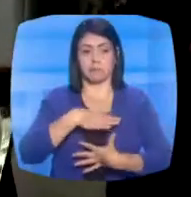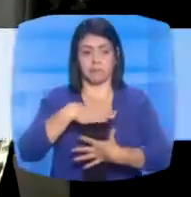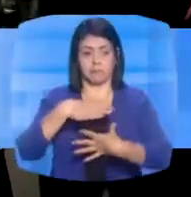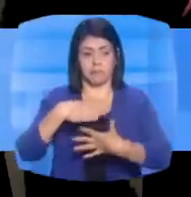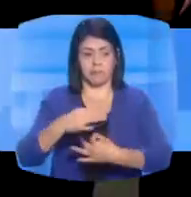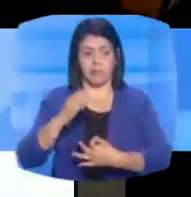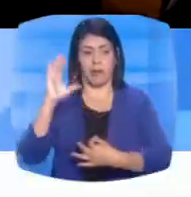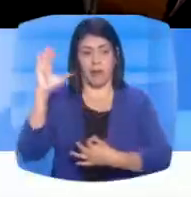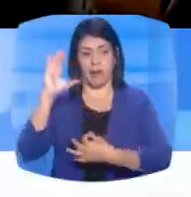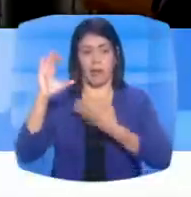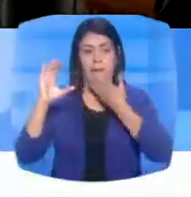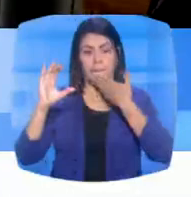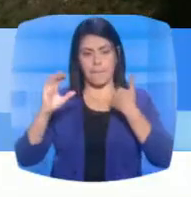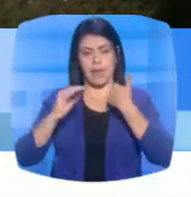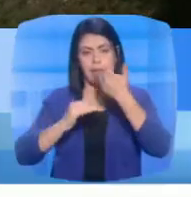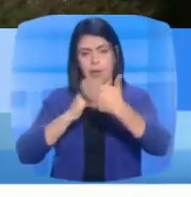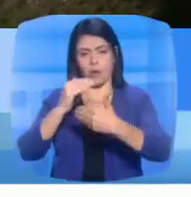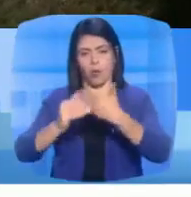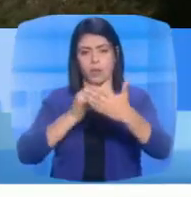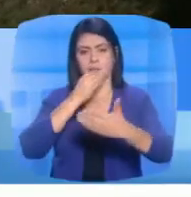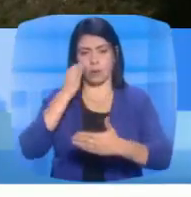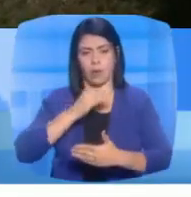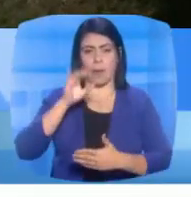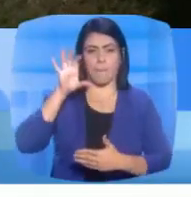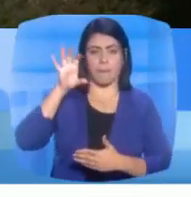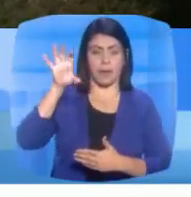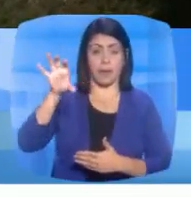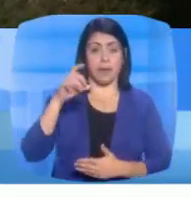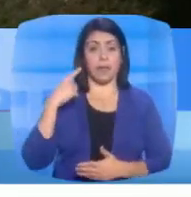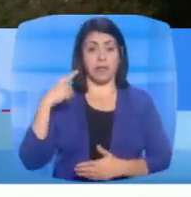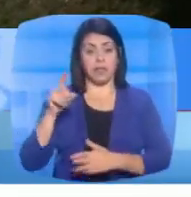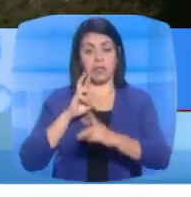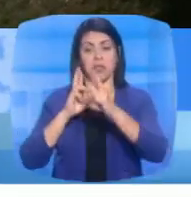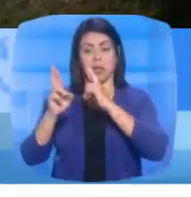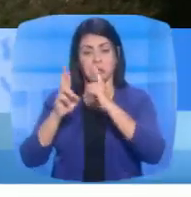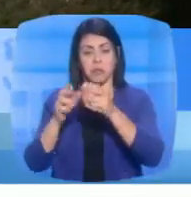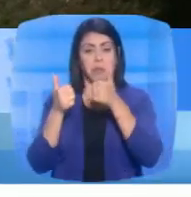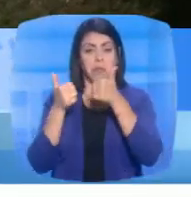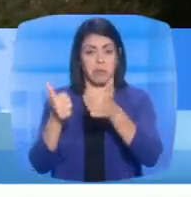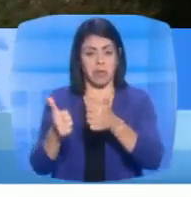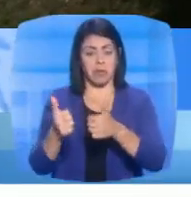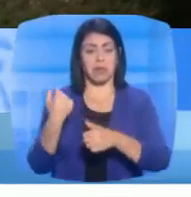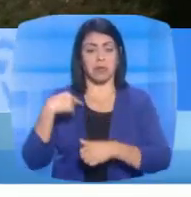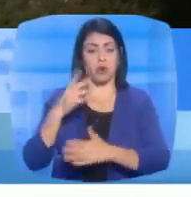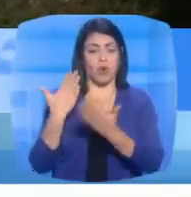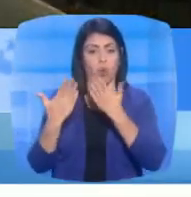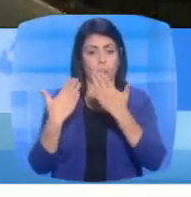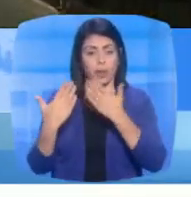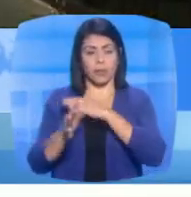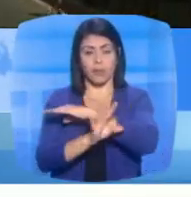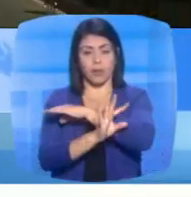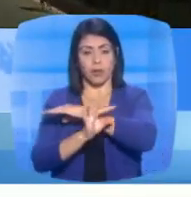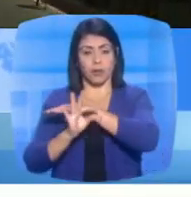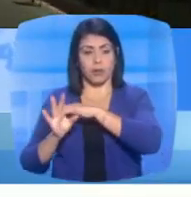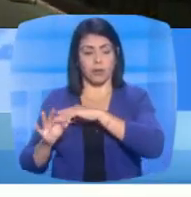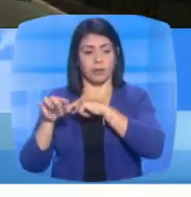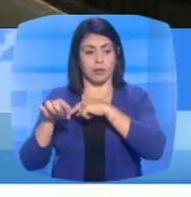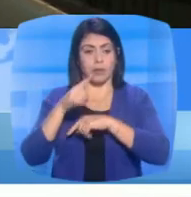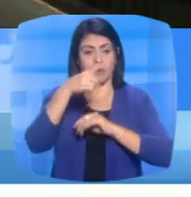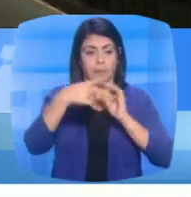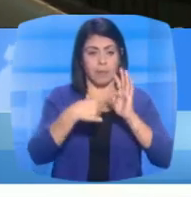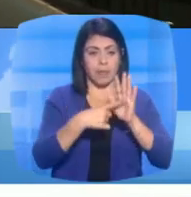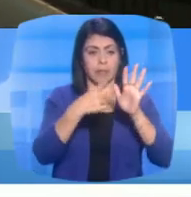situación en Caracas mejore al afirmar que es un país con el que tiene buena relación y con quien comparte una frontera de